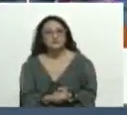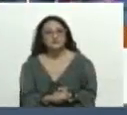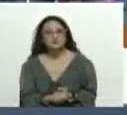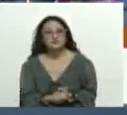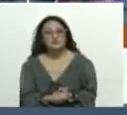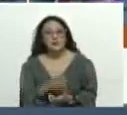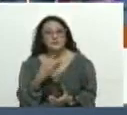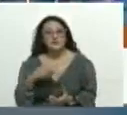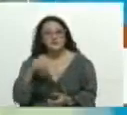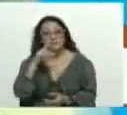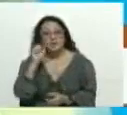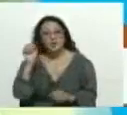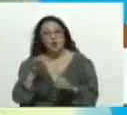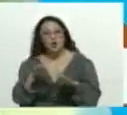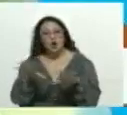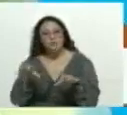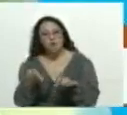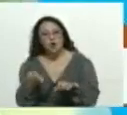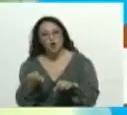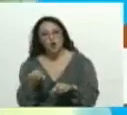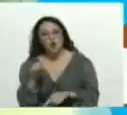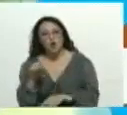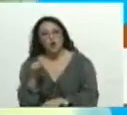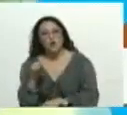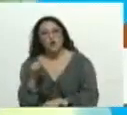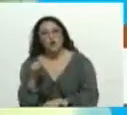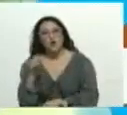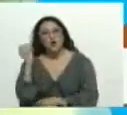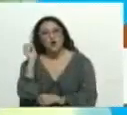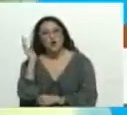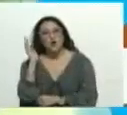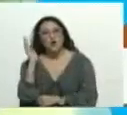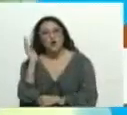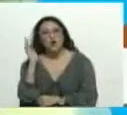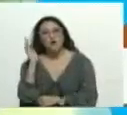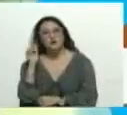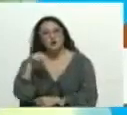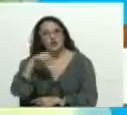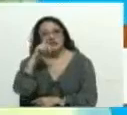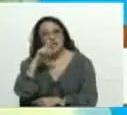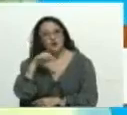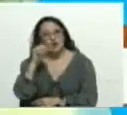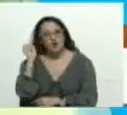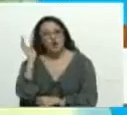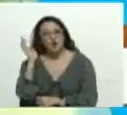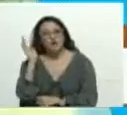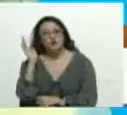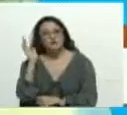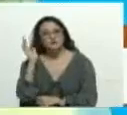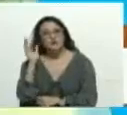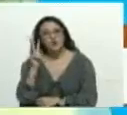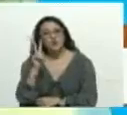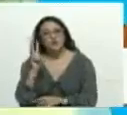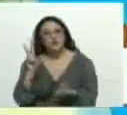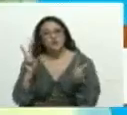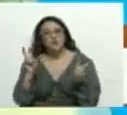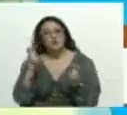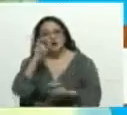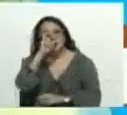presidente maduro convocó aquí al congreso este año es el Congreso de la nueva época